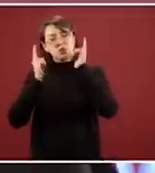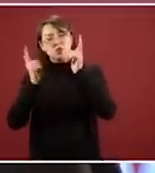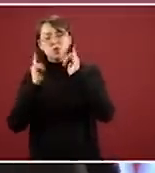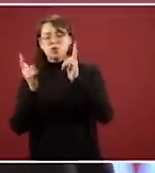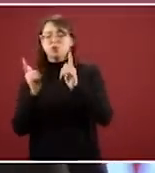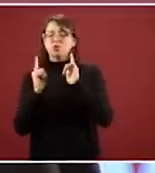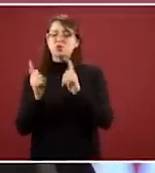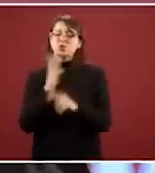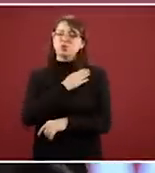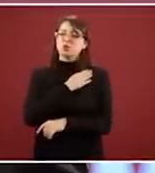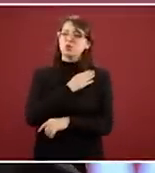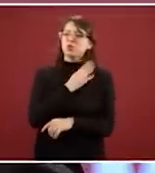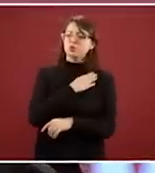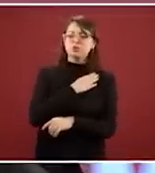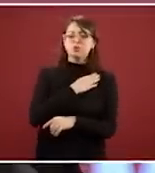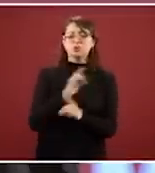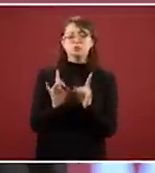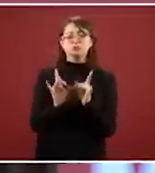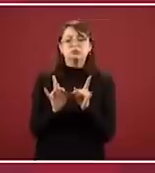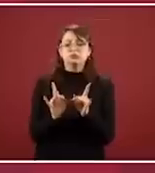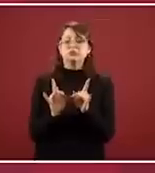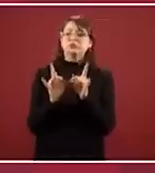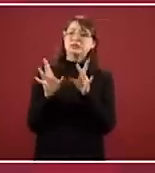para que no tengamos que padecer